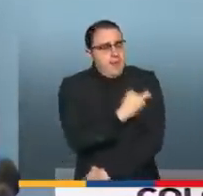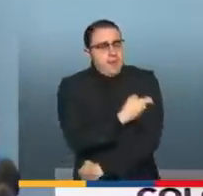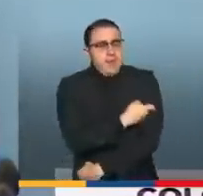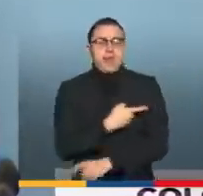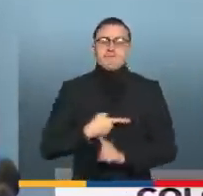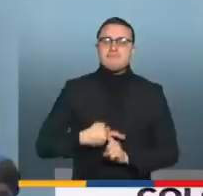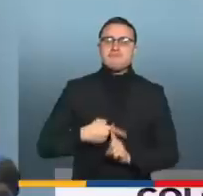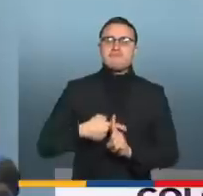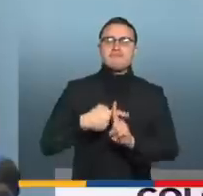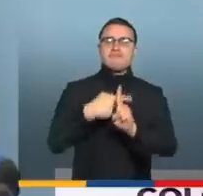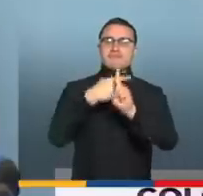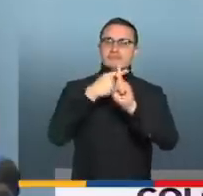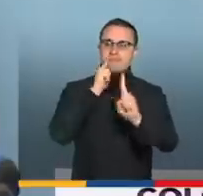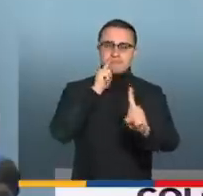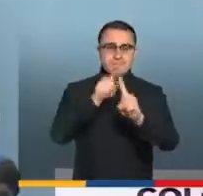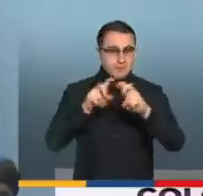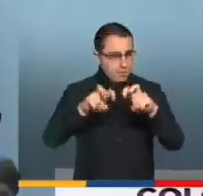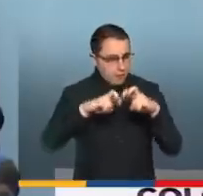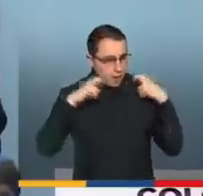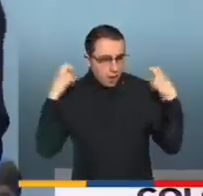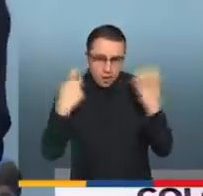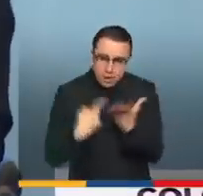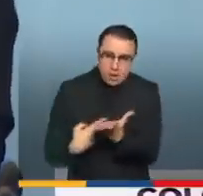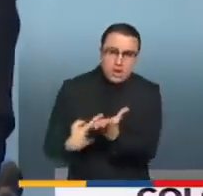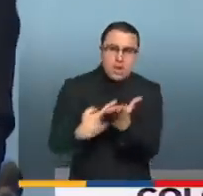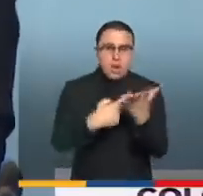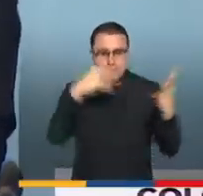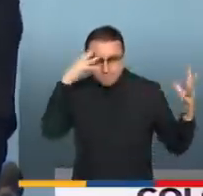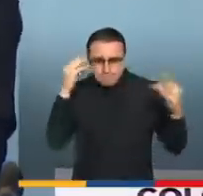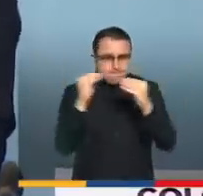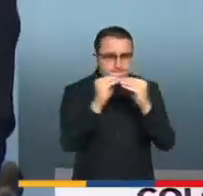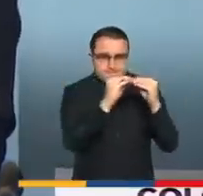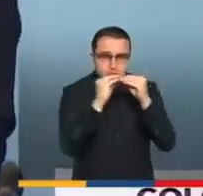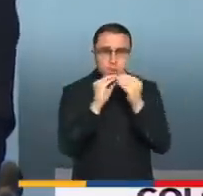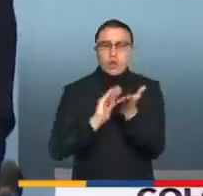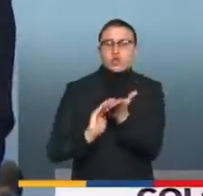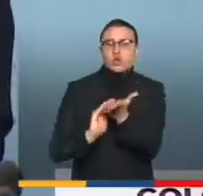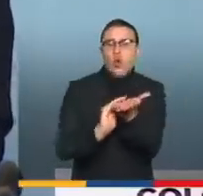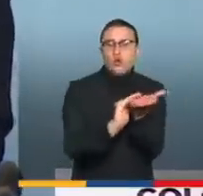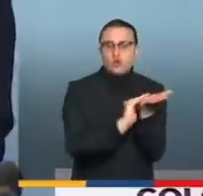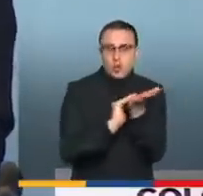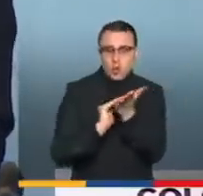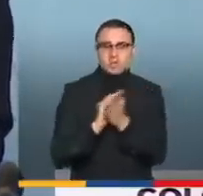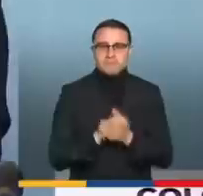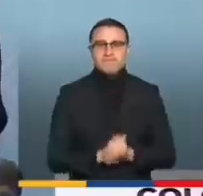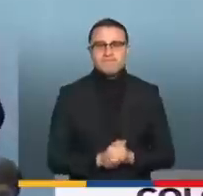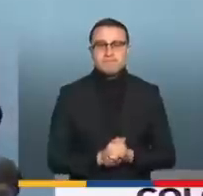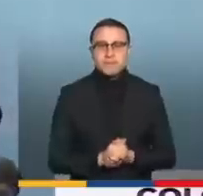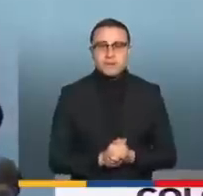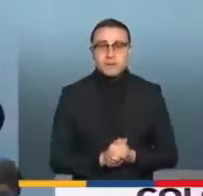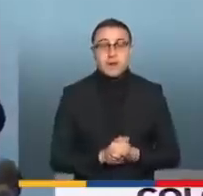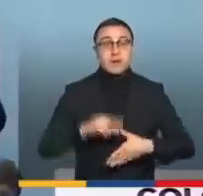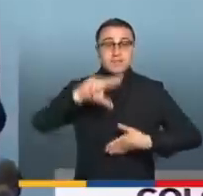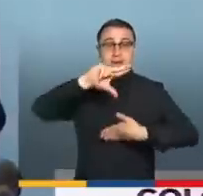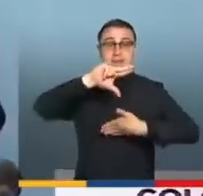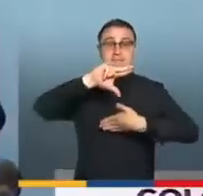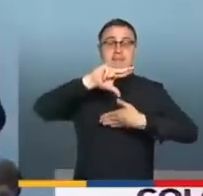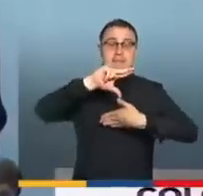encontrar soluciones. América Latina, los latinoamericanos lo